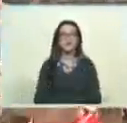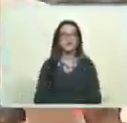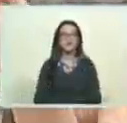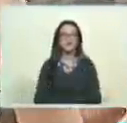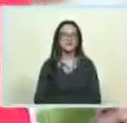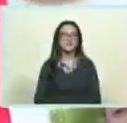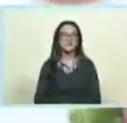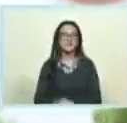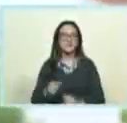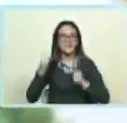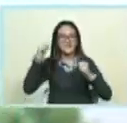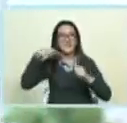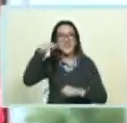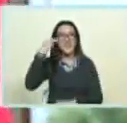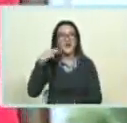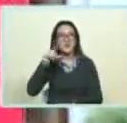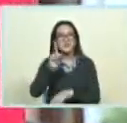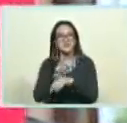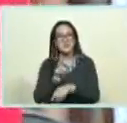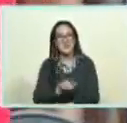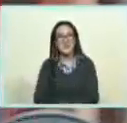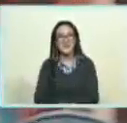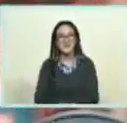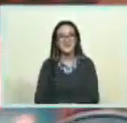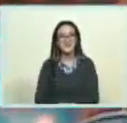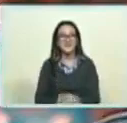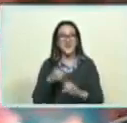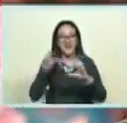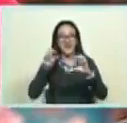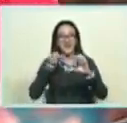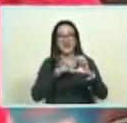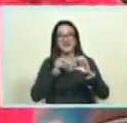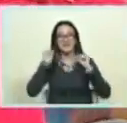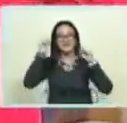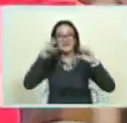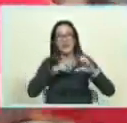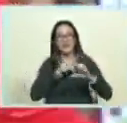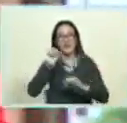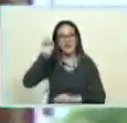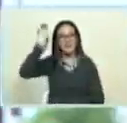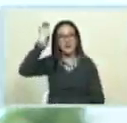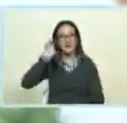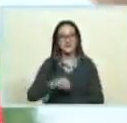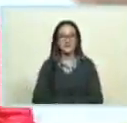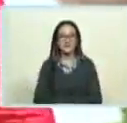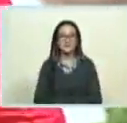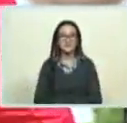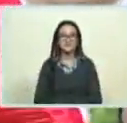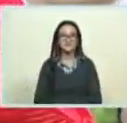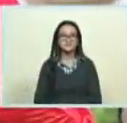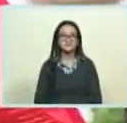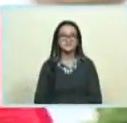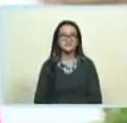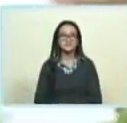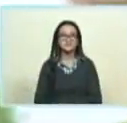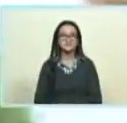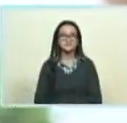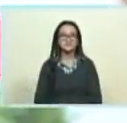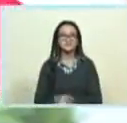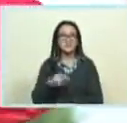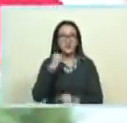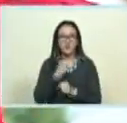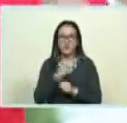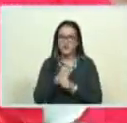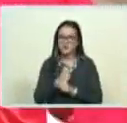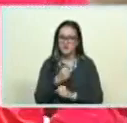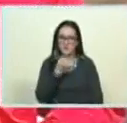Negro Primero! ¡Que viva el carné de la patria! Bueno, muchachos, esta ha sido una jornada